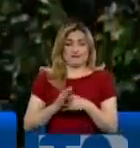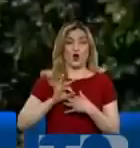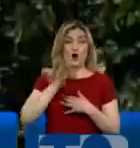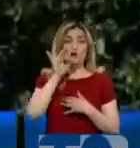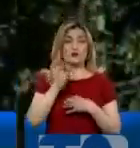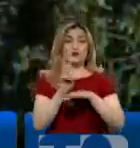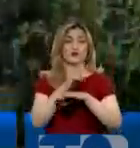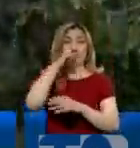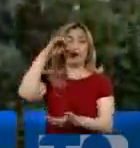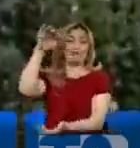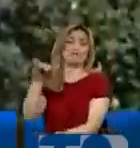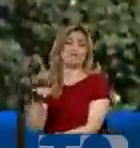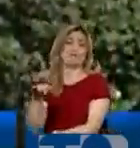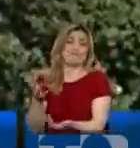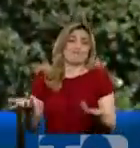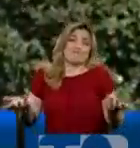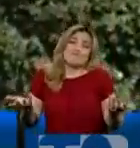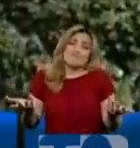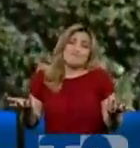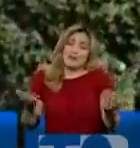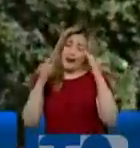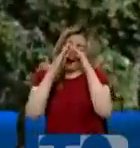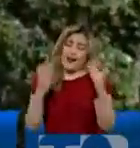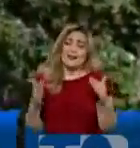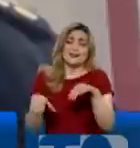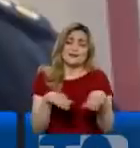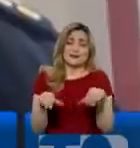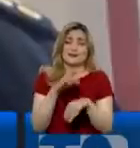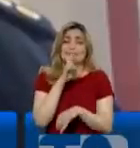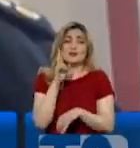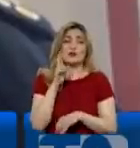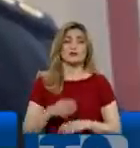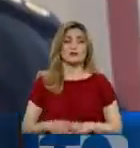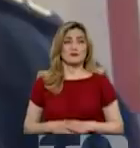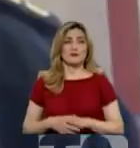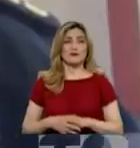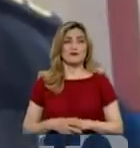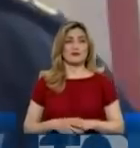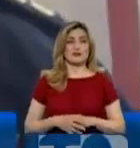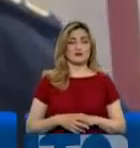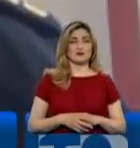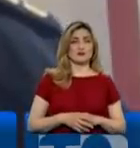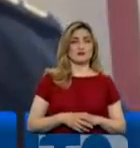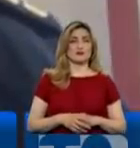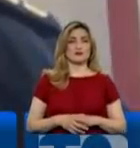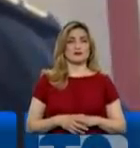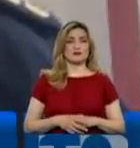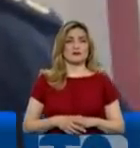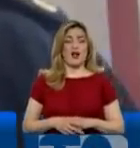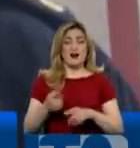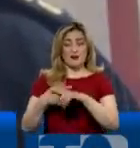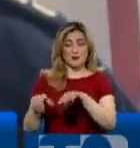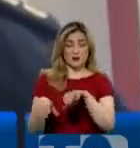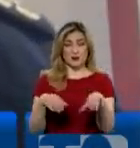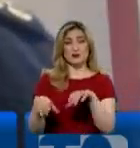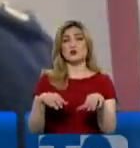incrementado el uso de gas doméstico sobre todo en actividades de restaurantes y obviamente esto ha hecho que muchos de los establecimientos de actividades